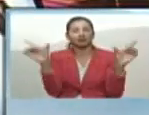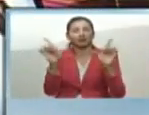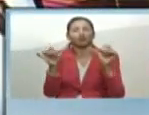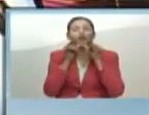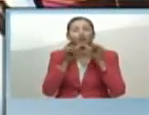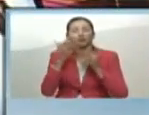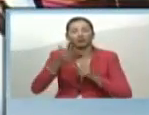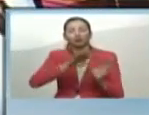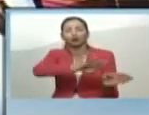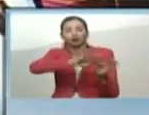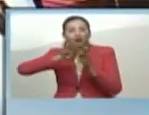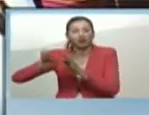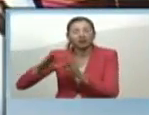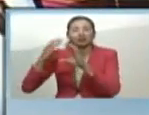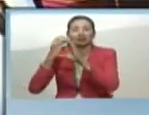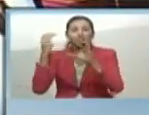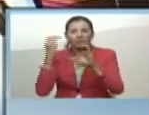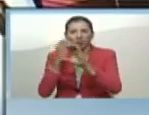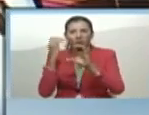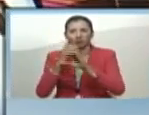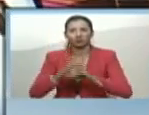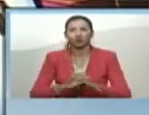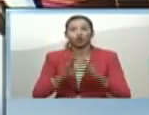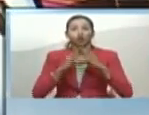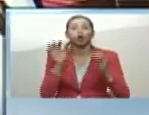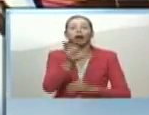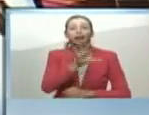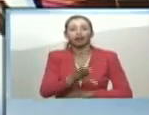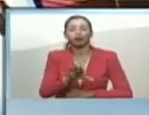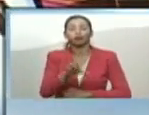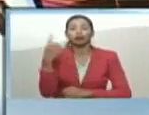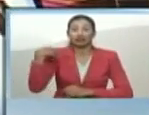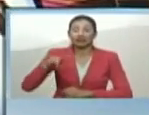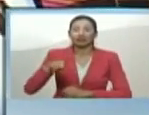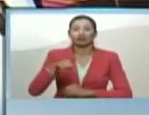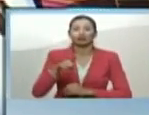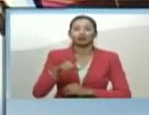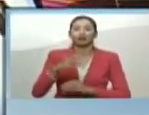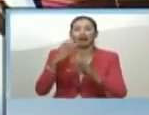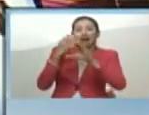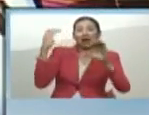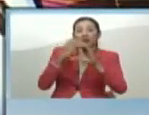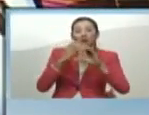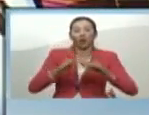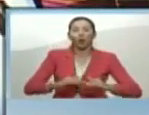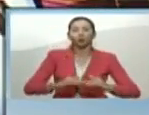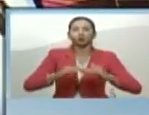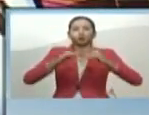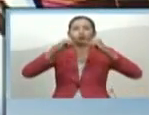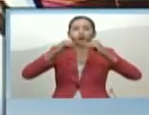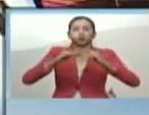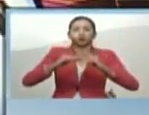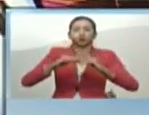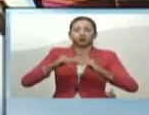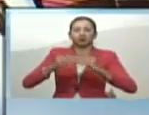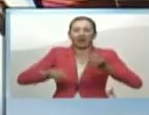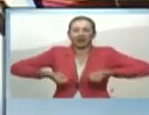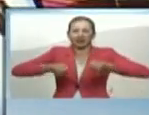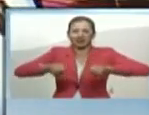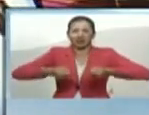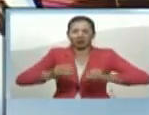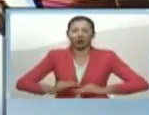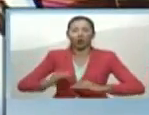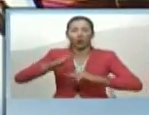todos los los estados tienen vehículos accesibles Pero los que están de Data de vieja